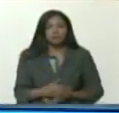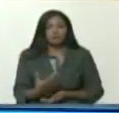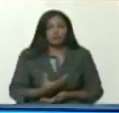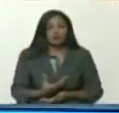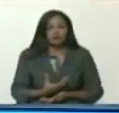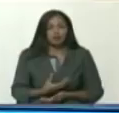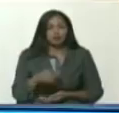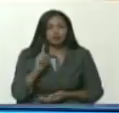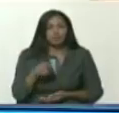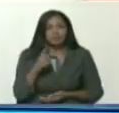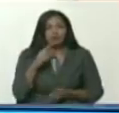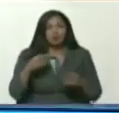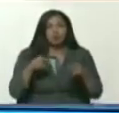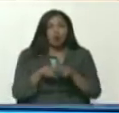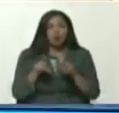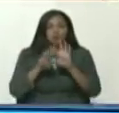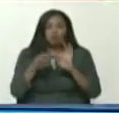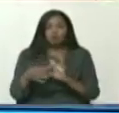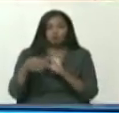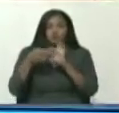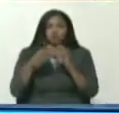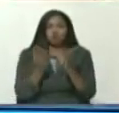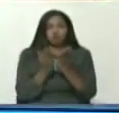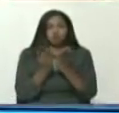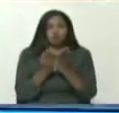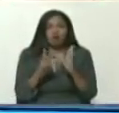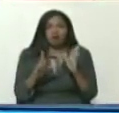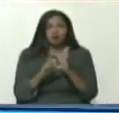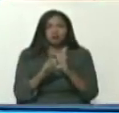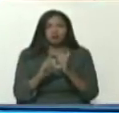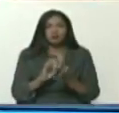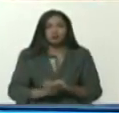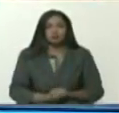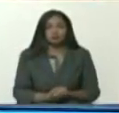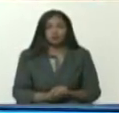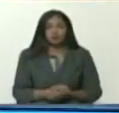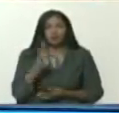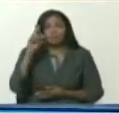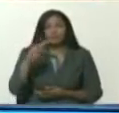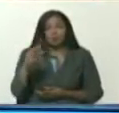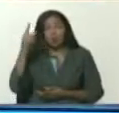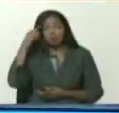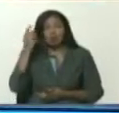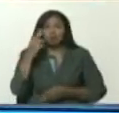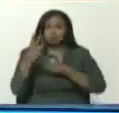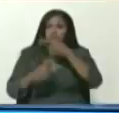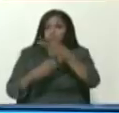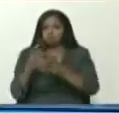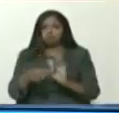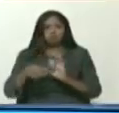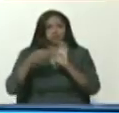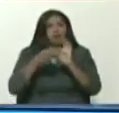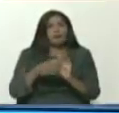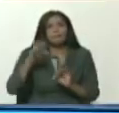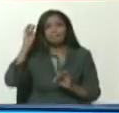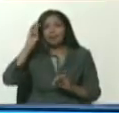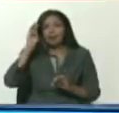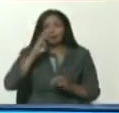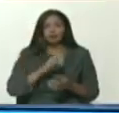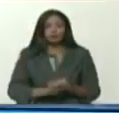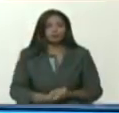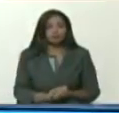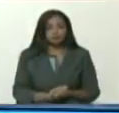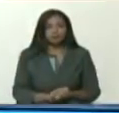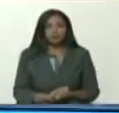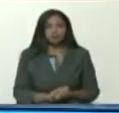alcaldesa, articulado a todas las escuelas y liceos, visitándola todos los días, articulado a los maestros,